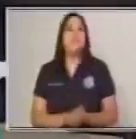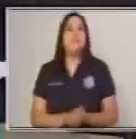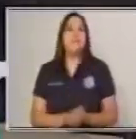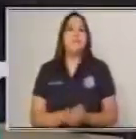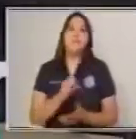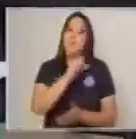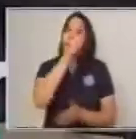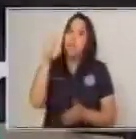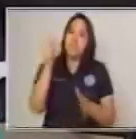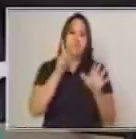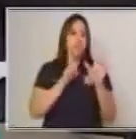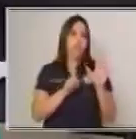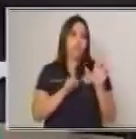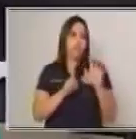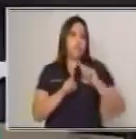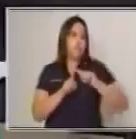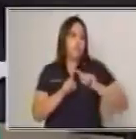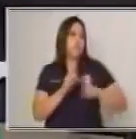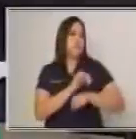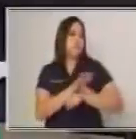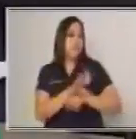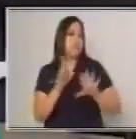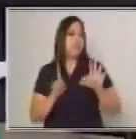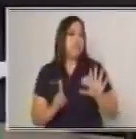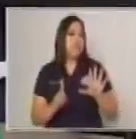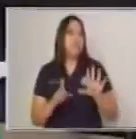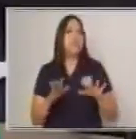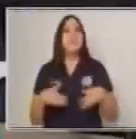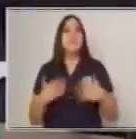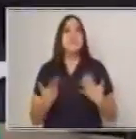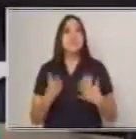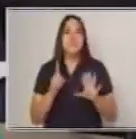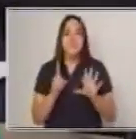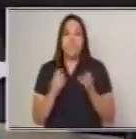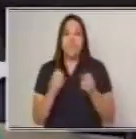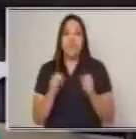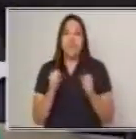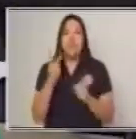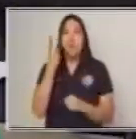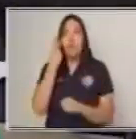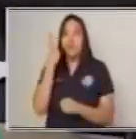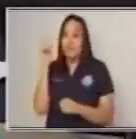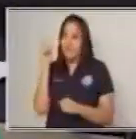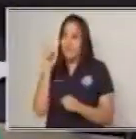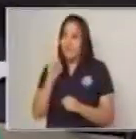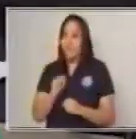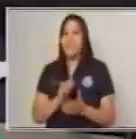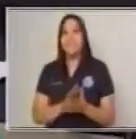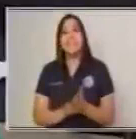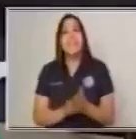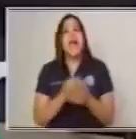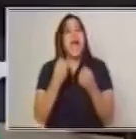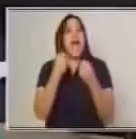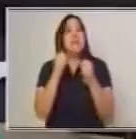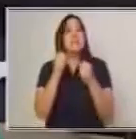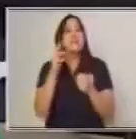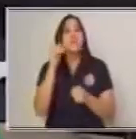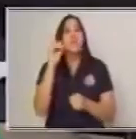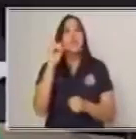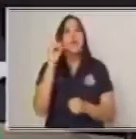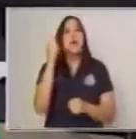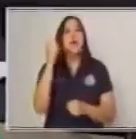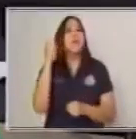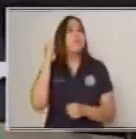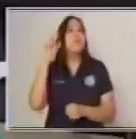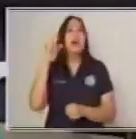Y la última recomendación, y es lo que vamos a poner en práctica en este momento, es hacer un diagrama. ¿Qué